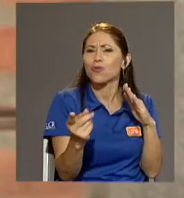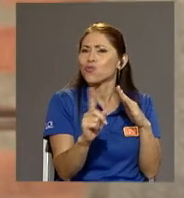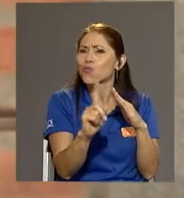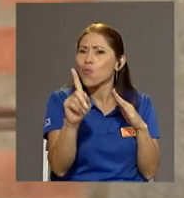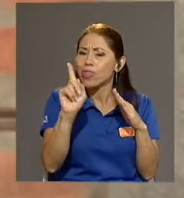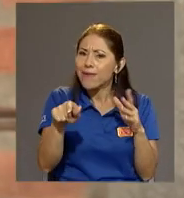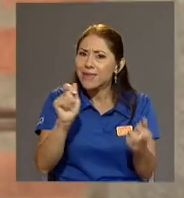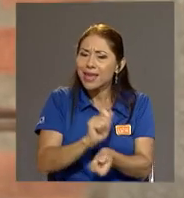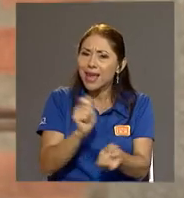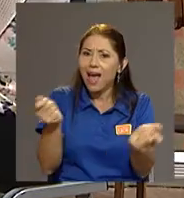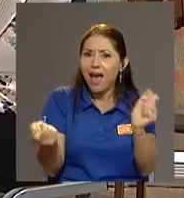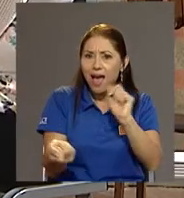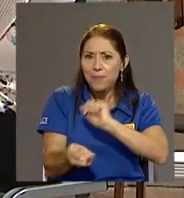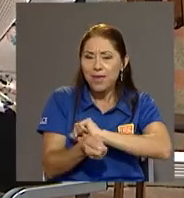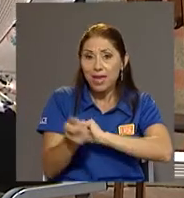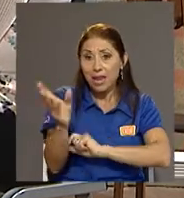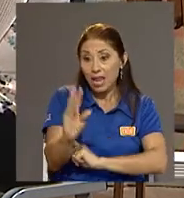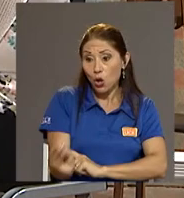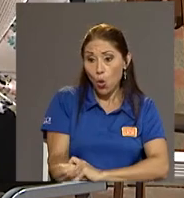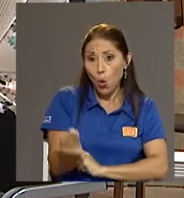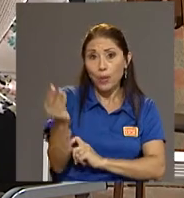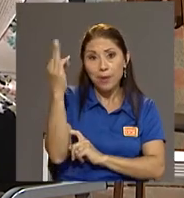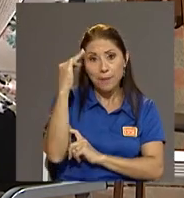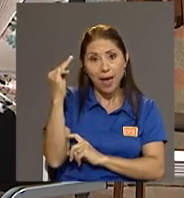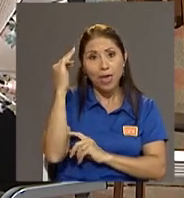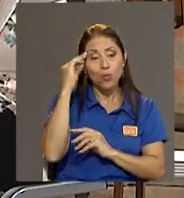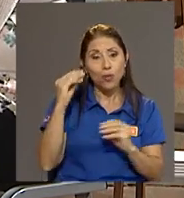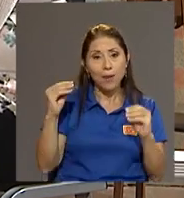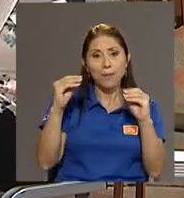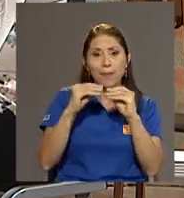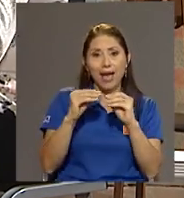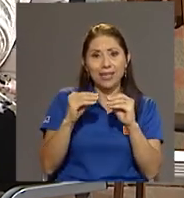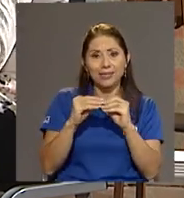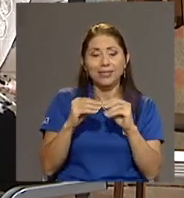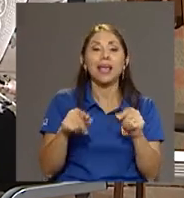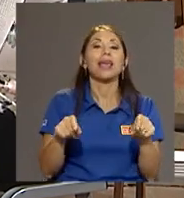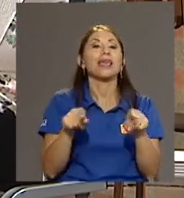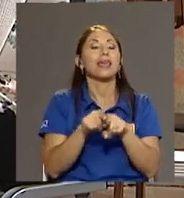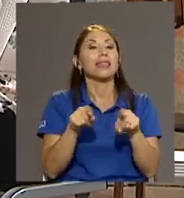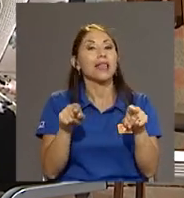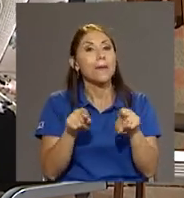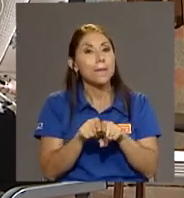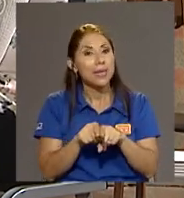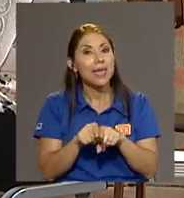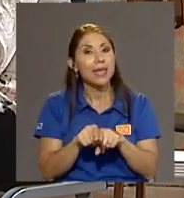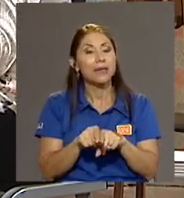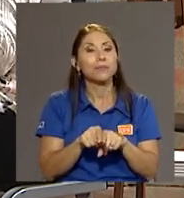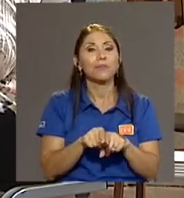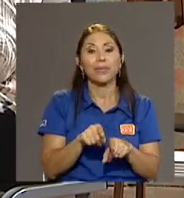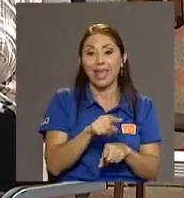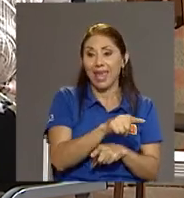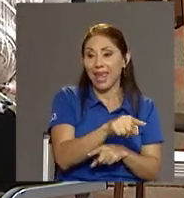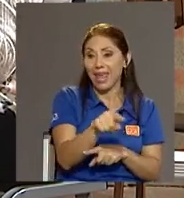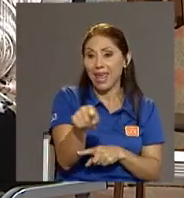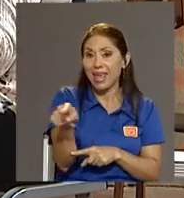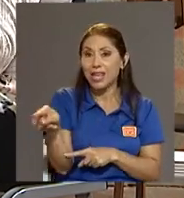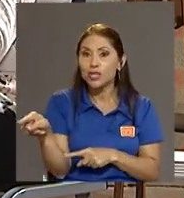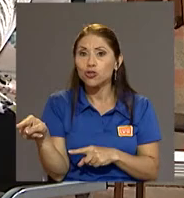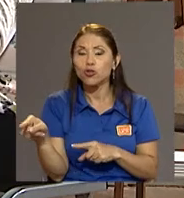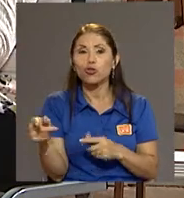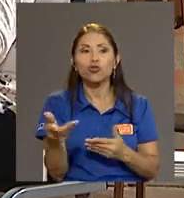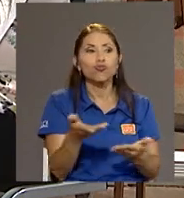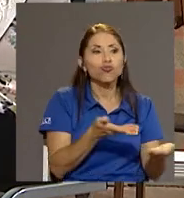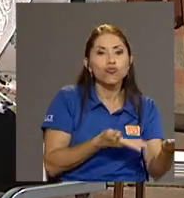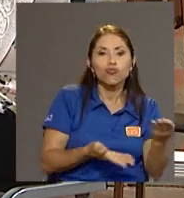El joven madura más, ¿verdad? Y también la interacción entre ellos con las diferencias de lo que